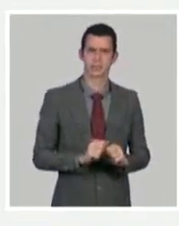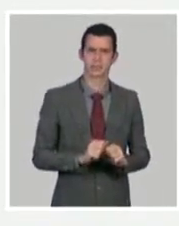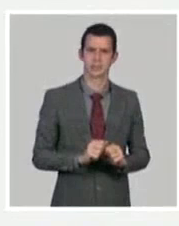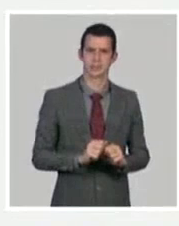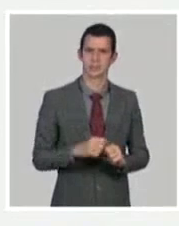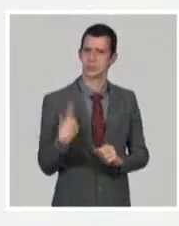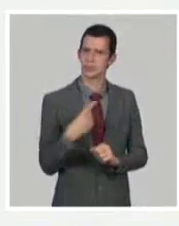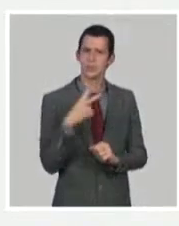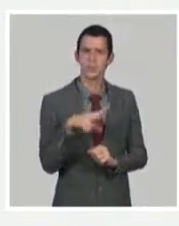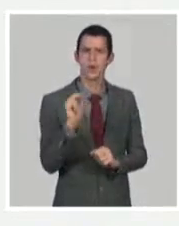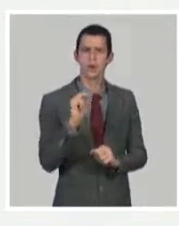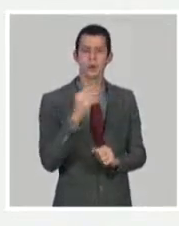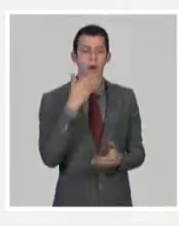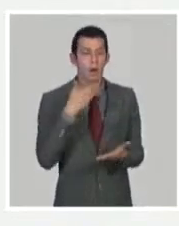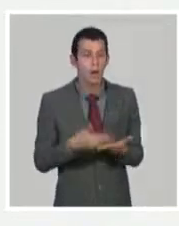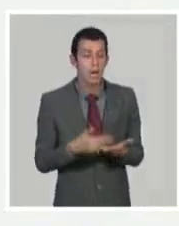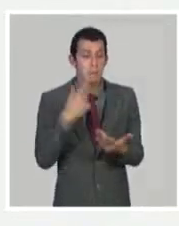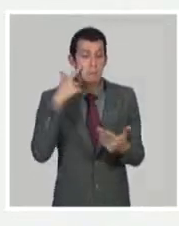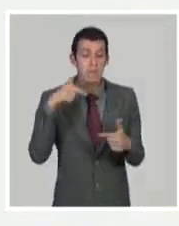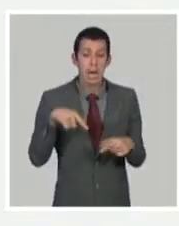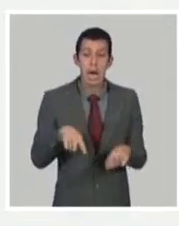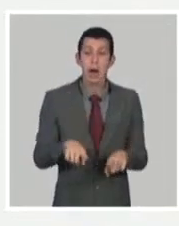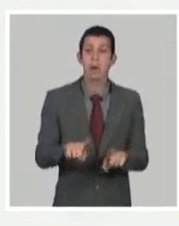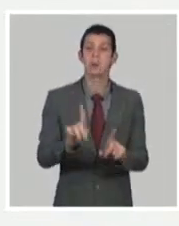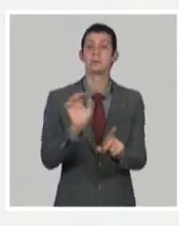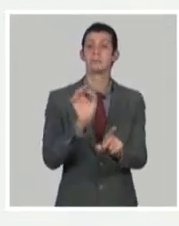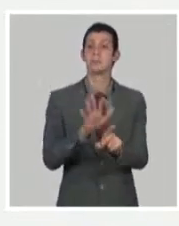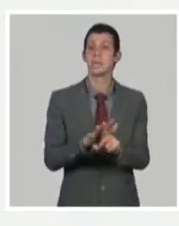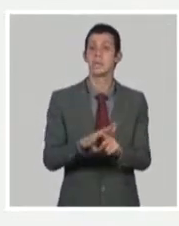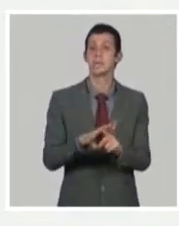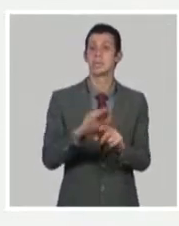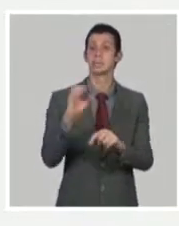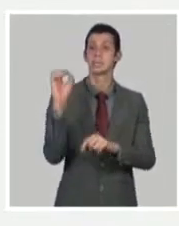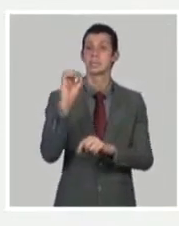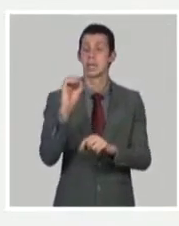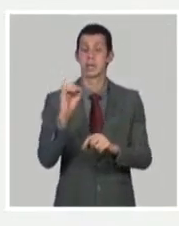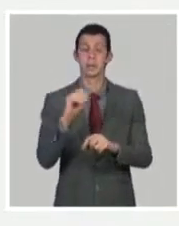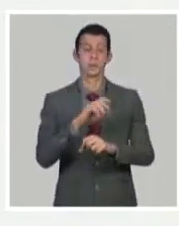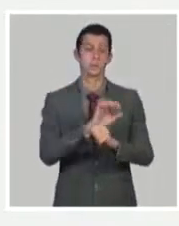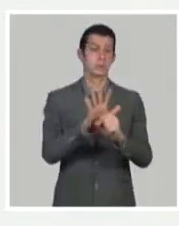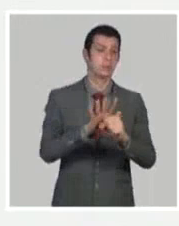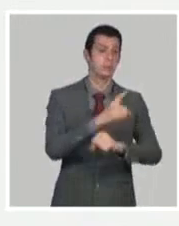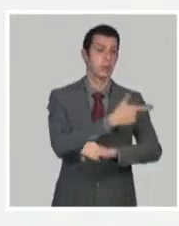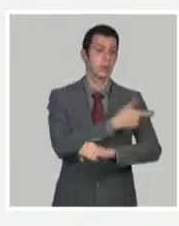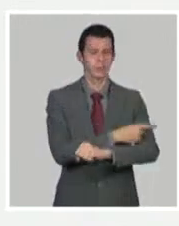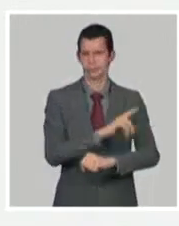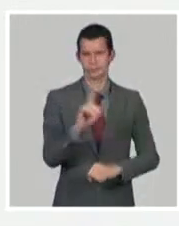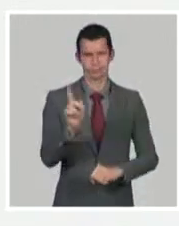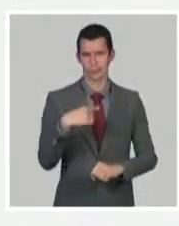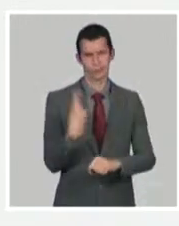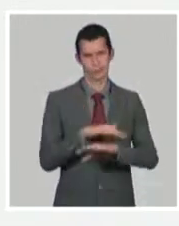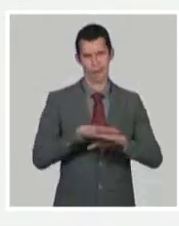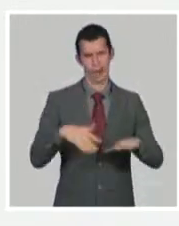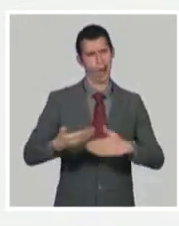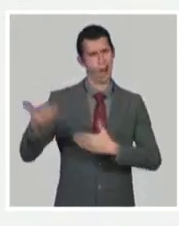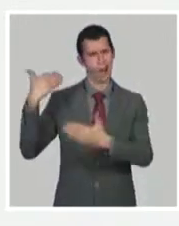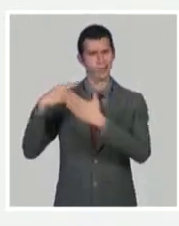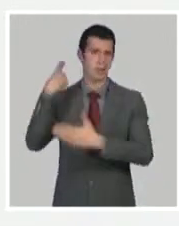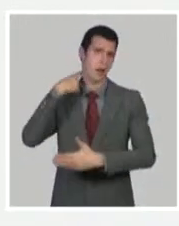la producción del antígeno vacunal de las vacunas Soberana 1 y Soberana 2. La próxima, por favor.